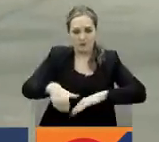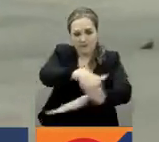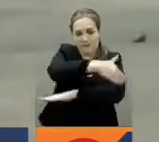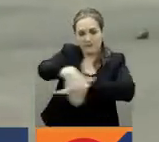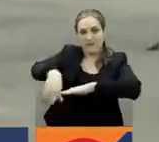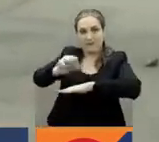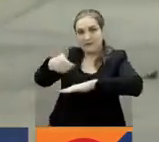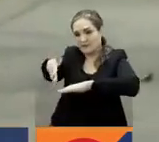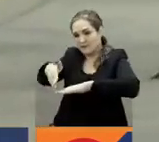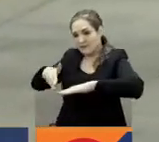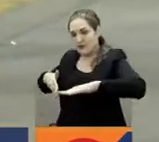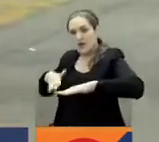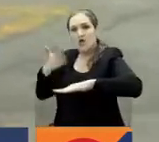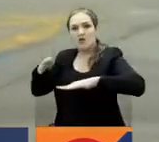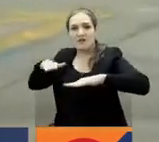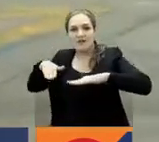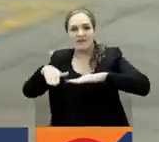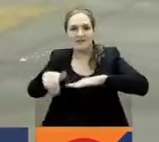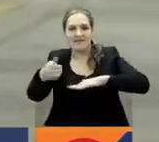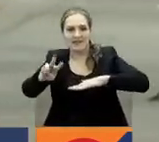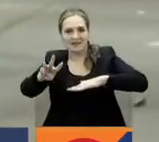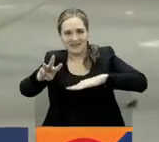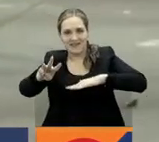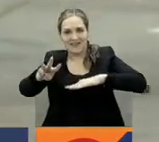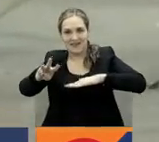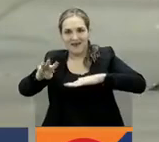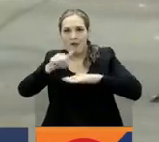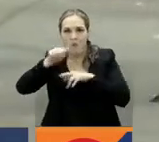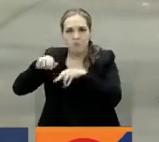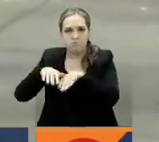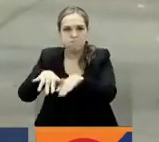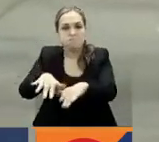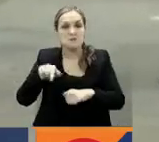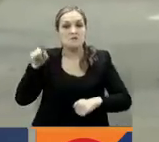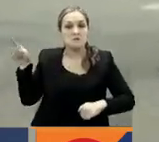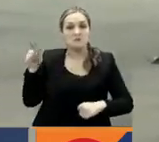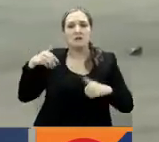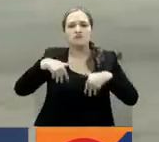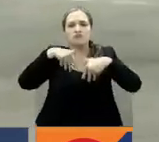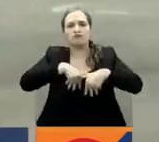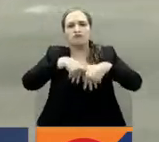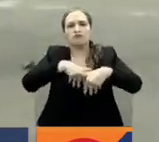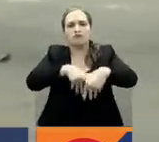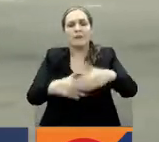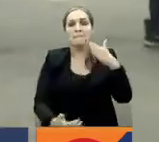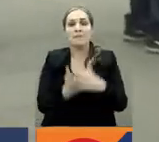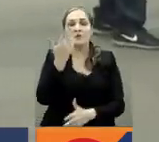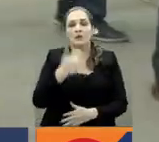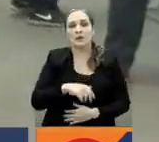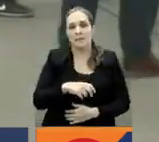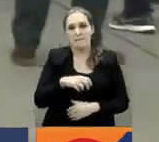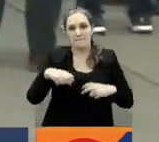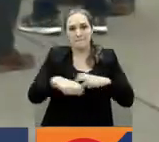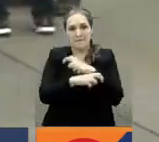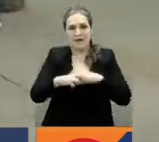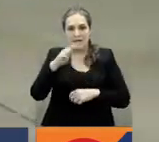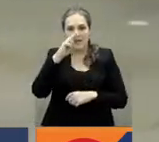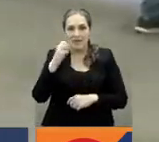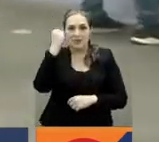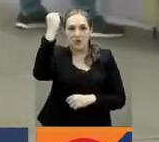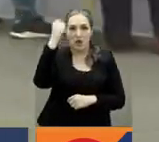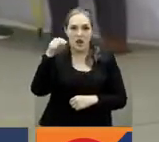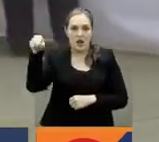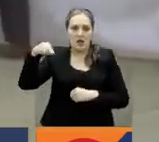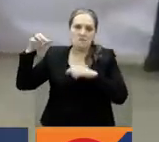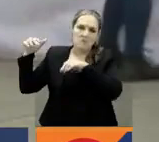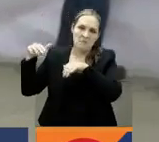con avenida Jiménez, en donde a esta hora avanza la movilización que inició desde el Parque Nacional, y por esto en